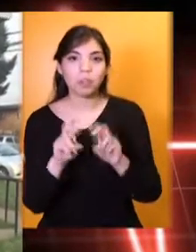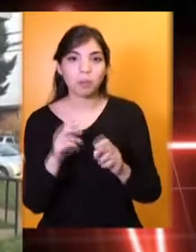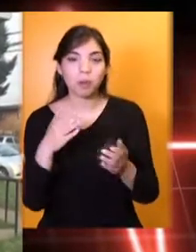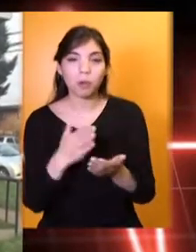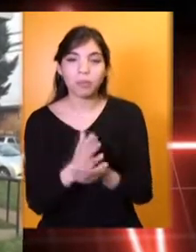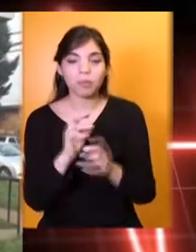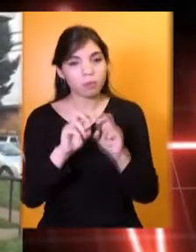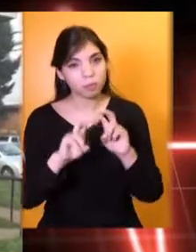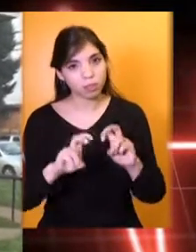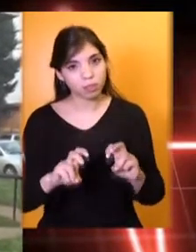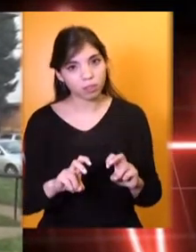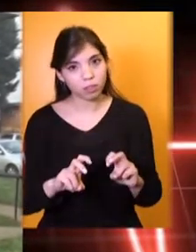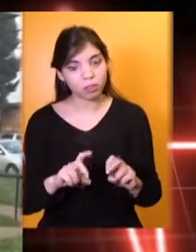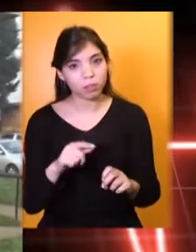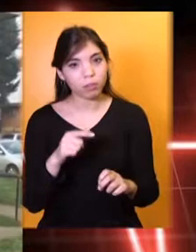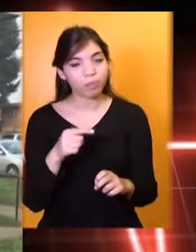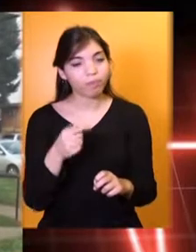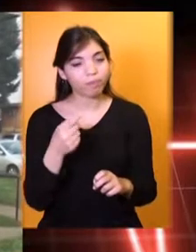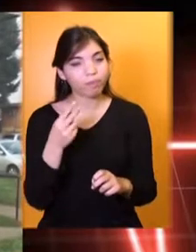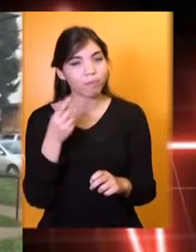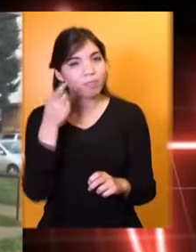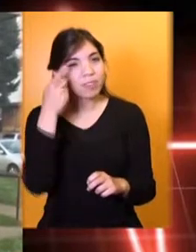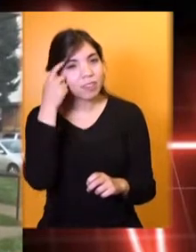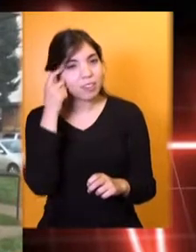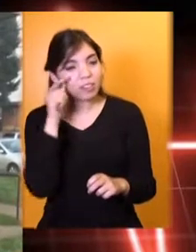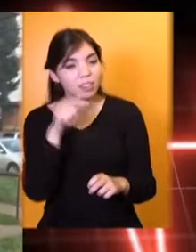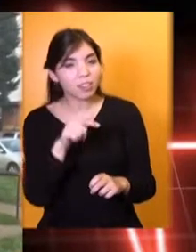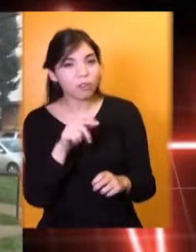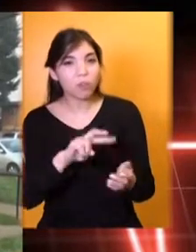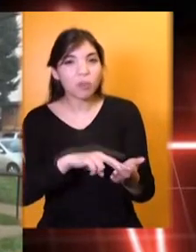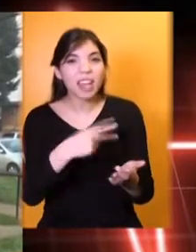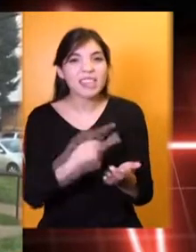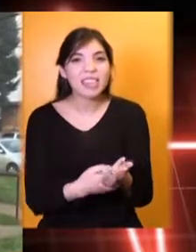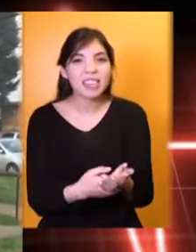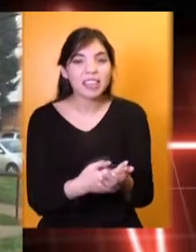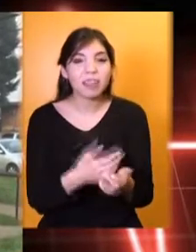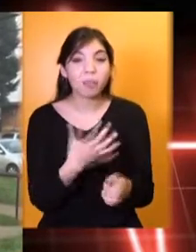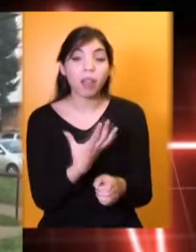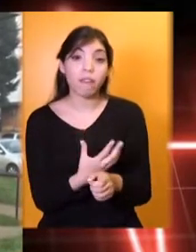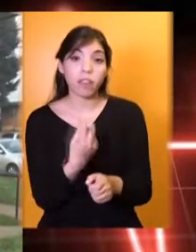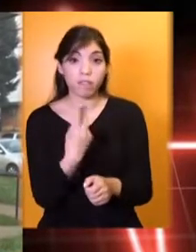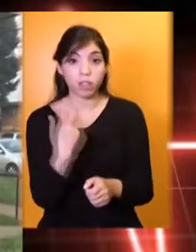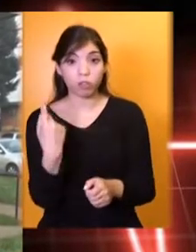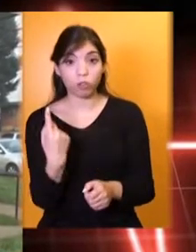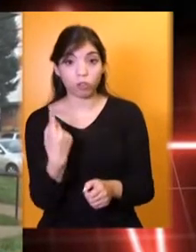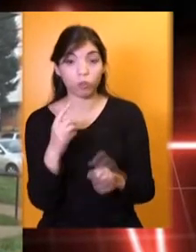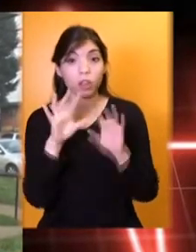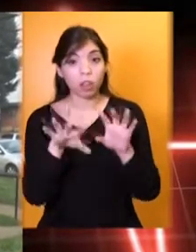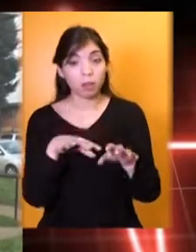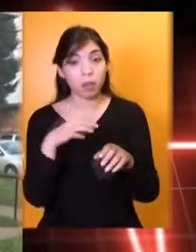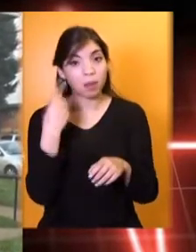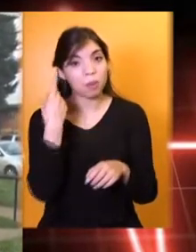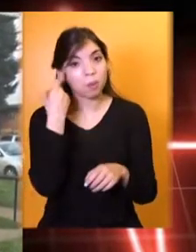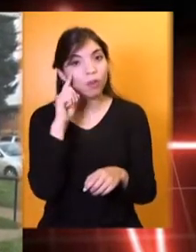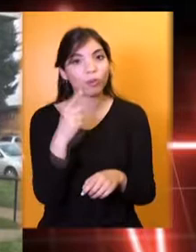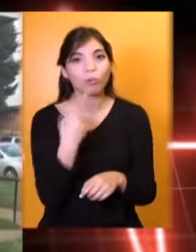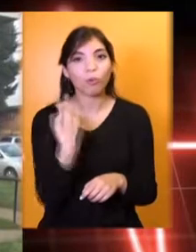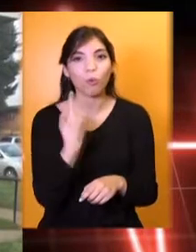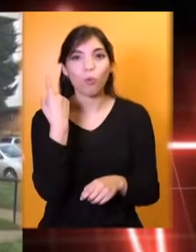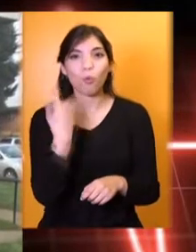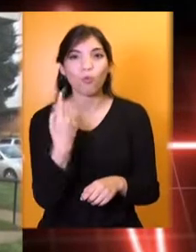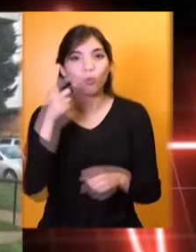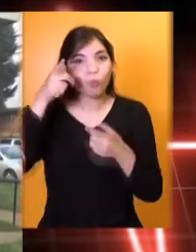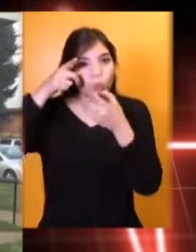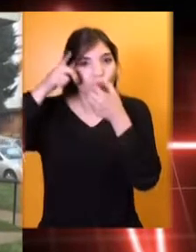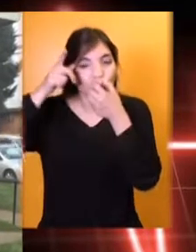Al parecer sería un accidente producto que de los 21 animales que tenía el camión, el único que sale y